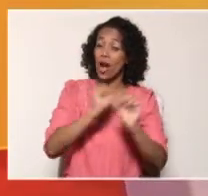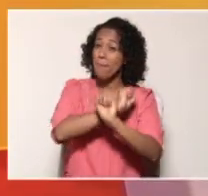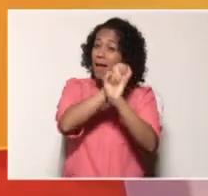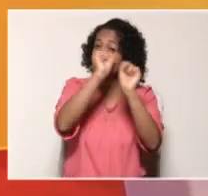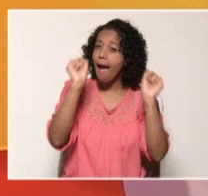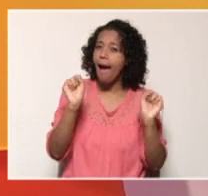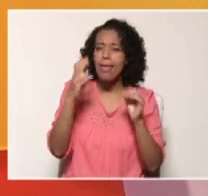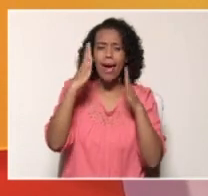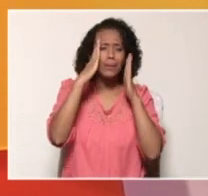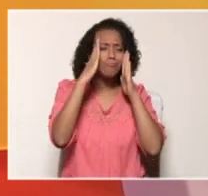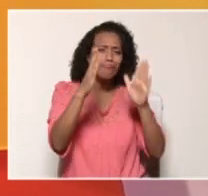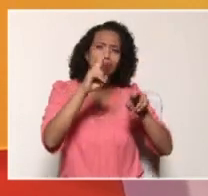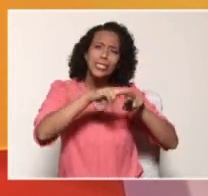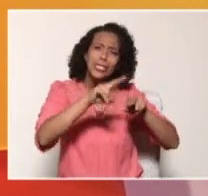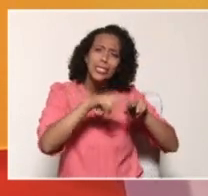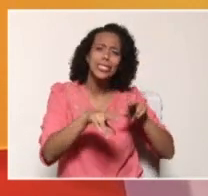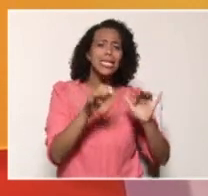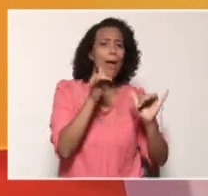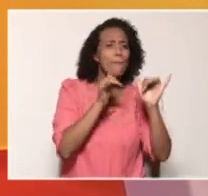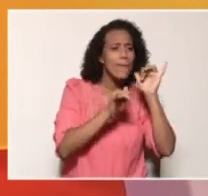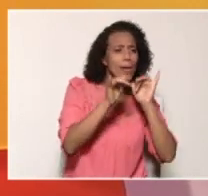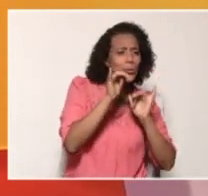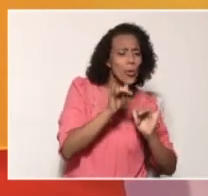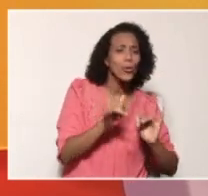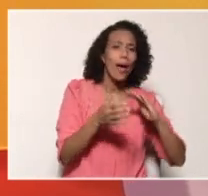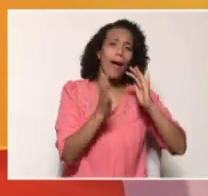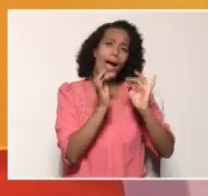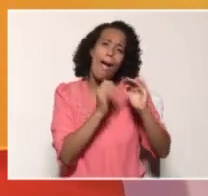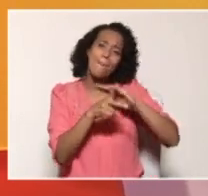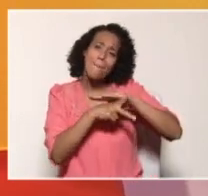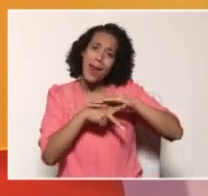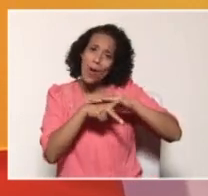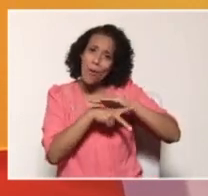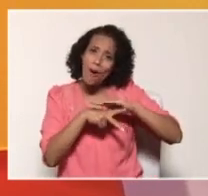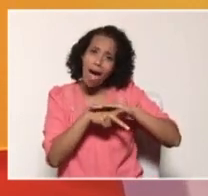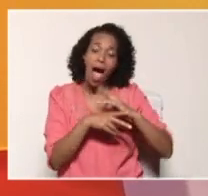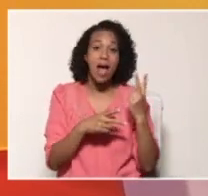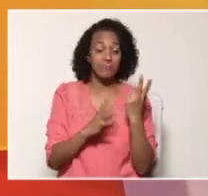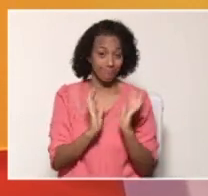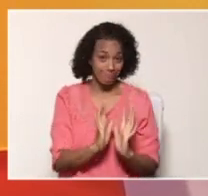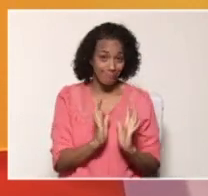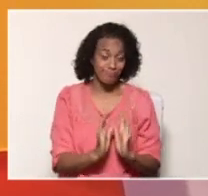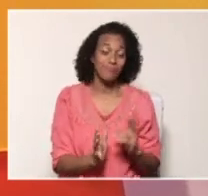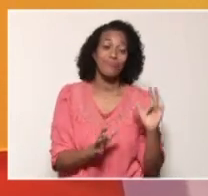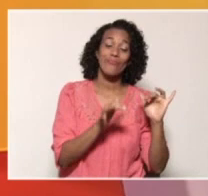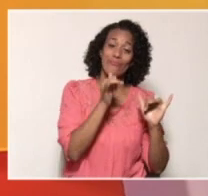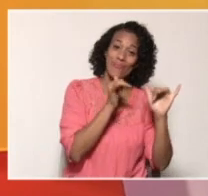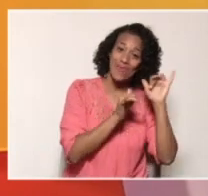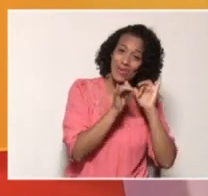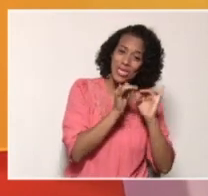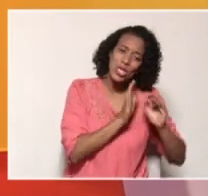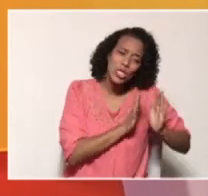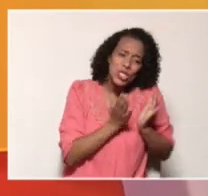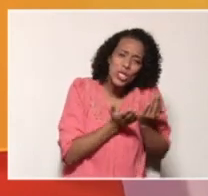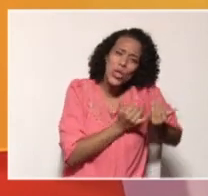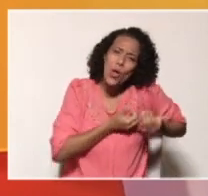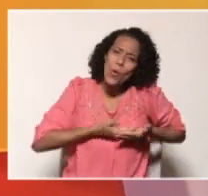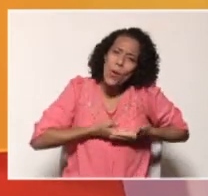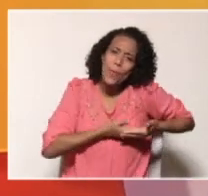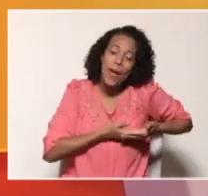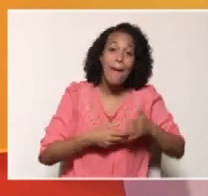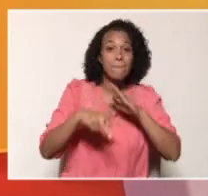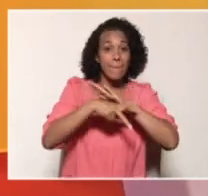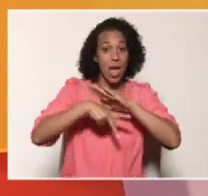dedicado a nuestros niños y niñas del nivel de educación inicial, con sus dos etapas, maternal para los más chiquiticos